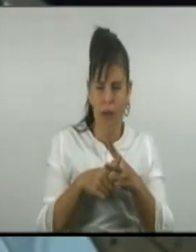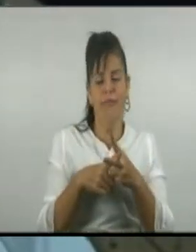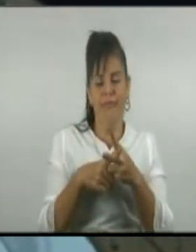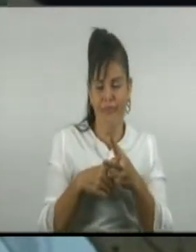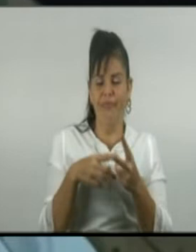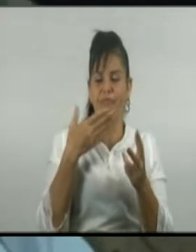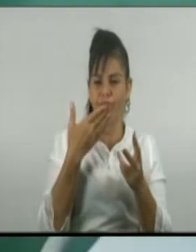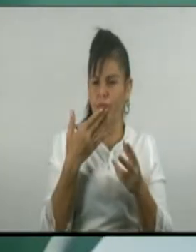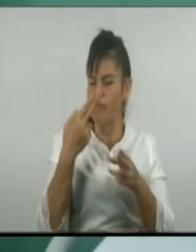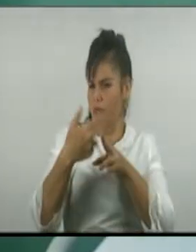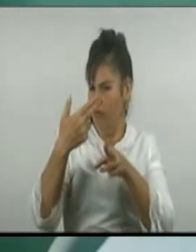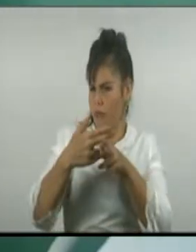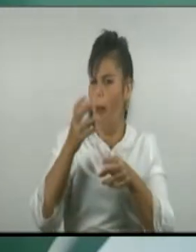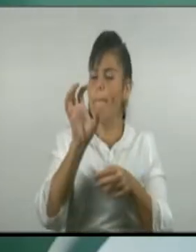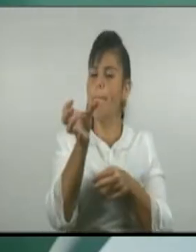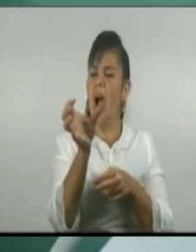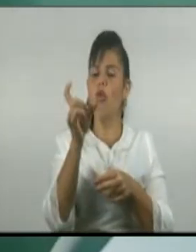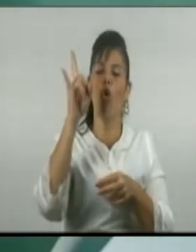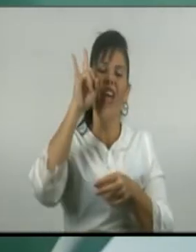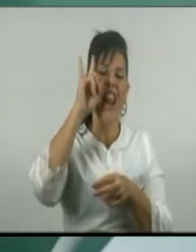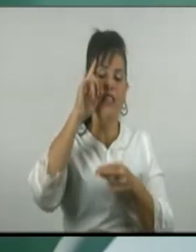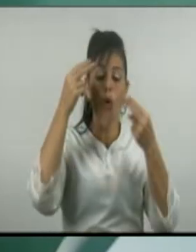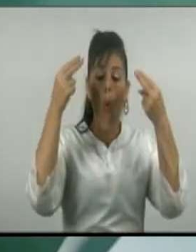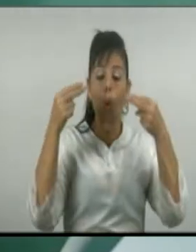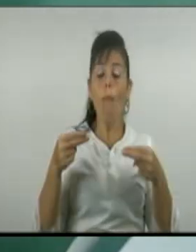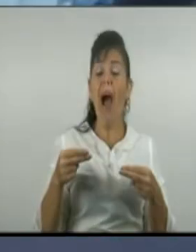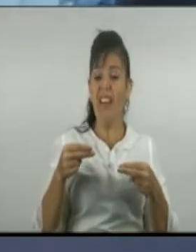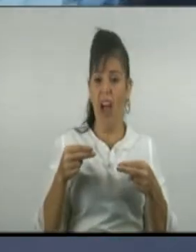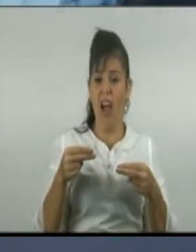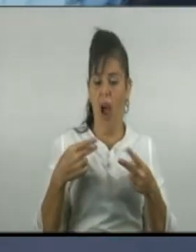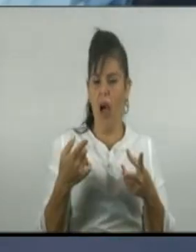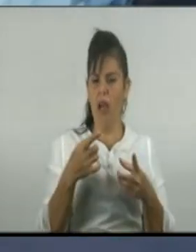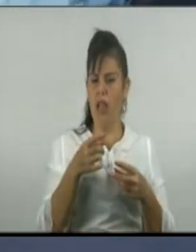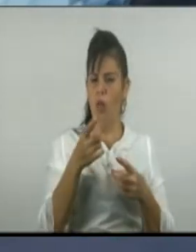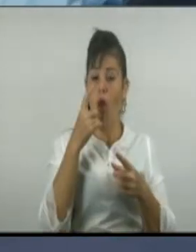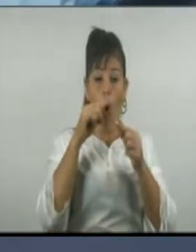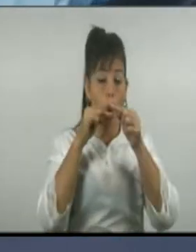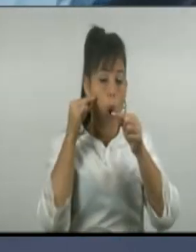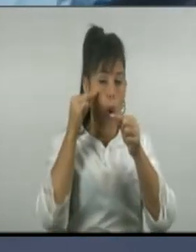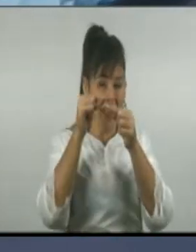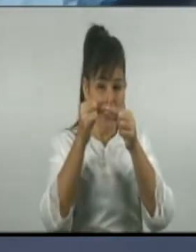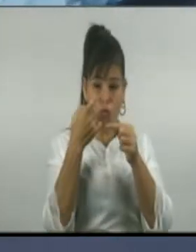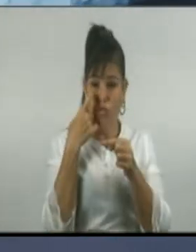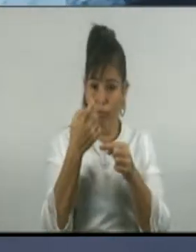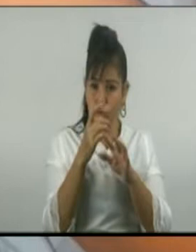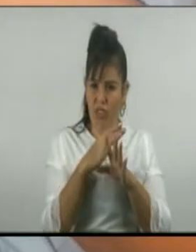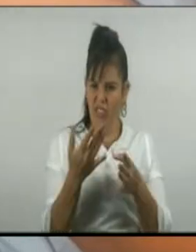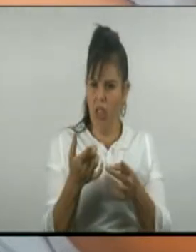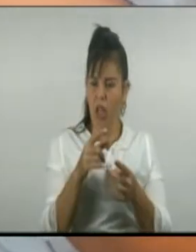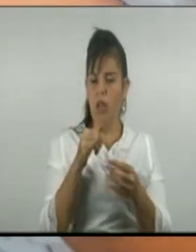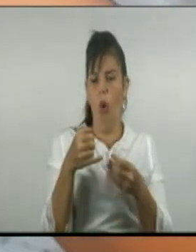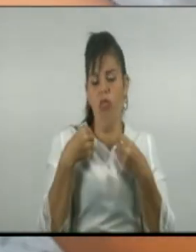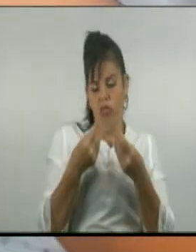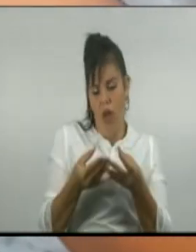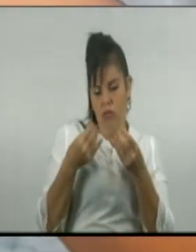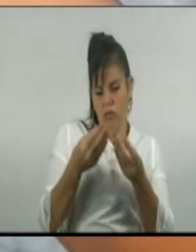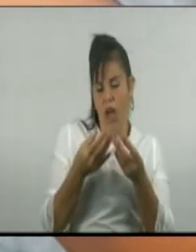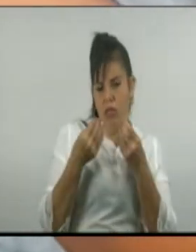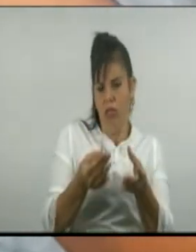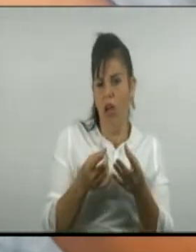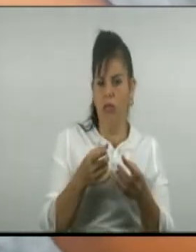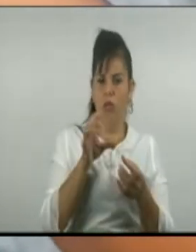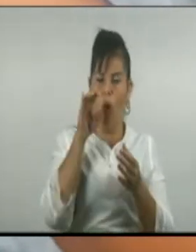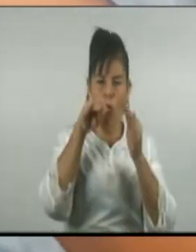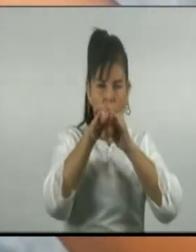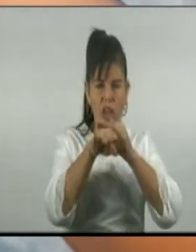nombran bancos de leche humana cuyo objetivo es fomentar la lactancia y apoyar el amamantamiento directo al pecho así como